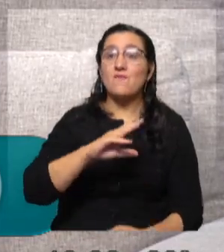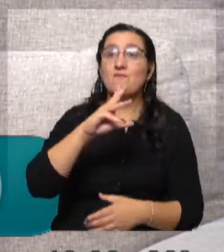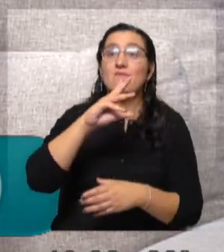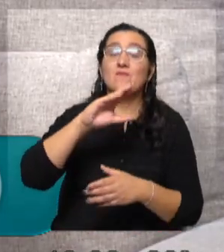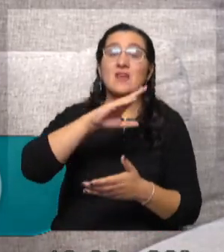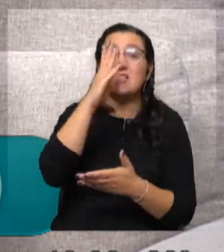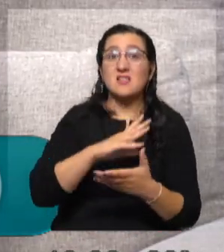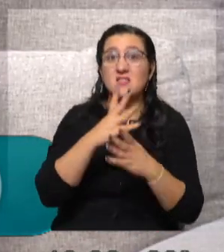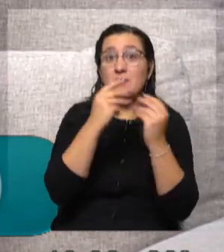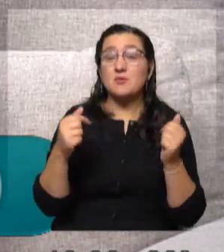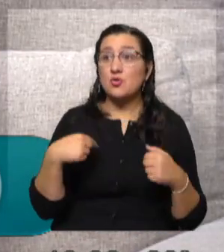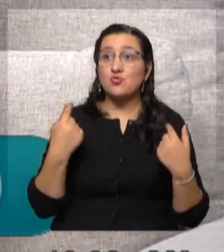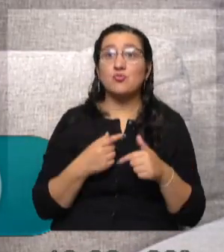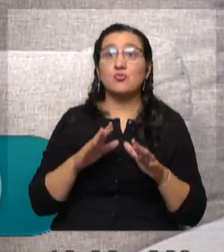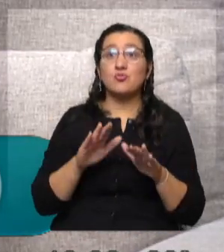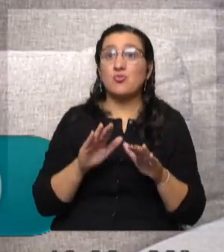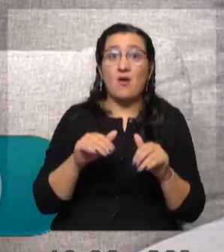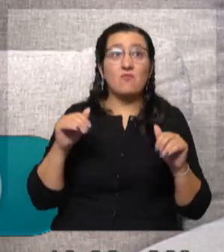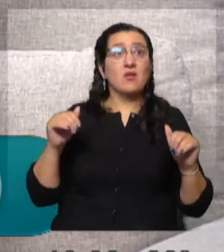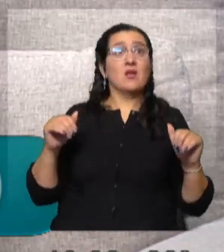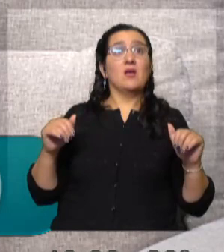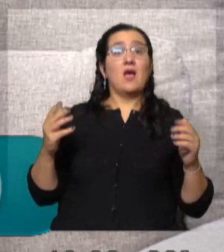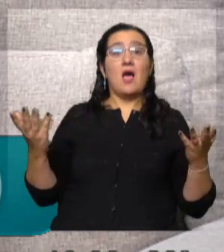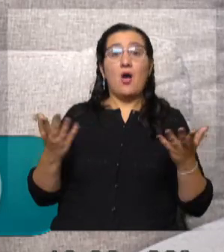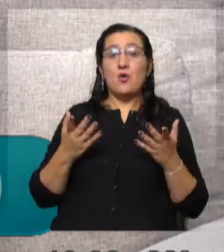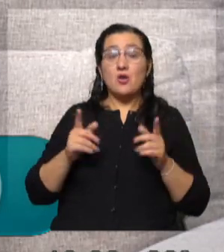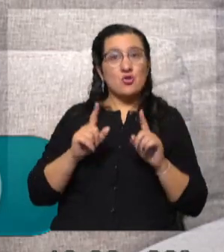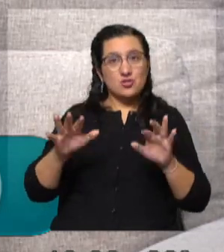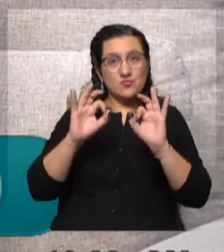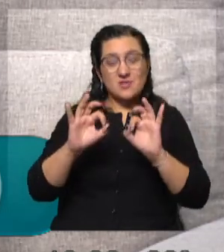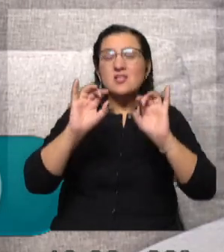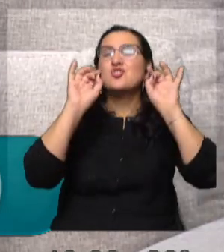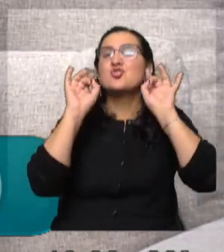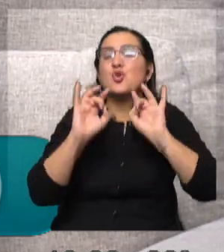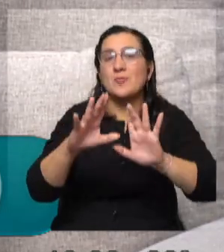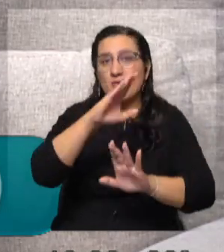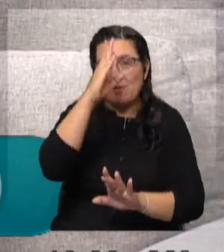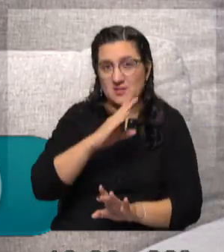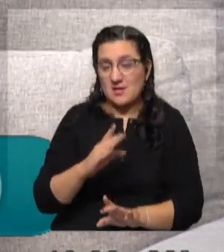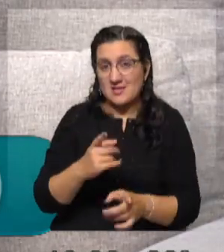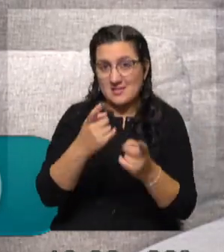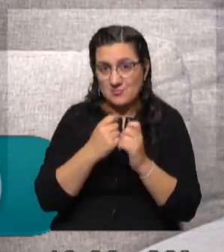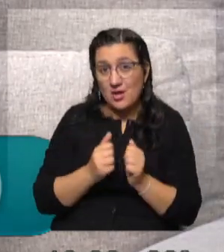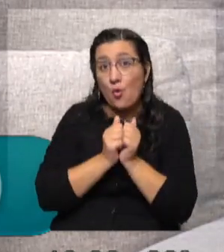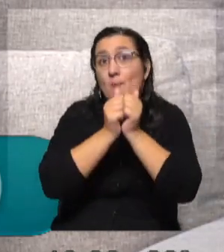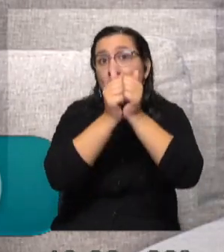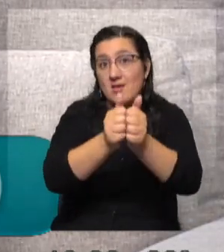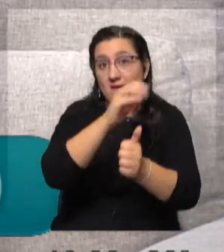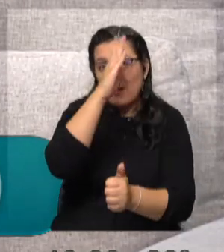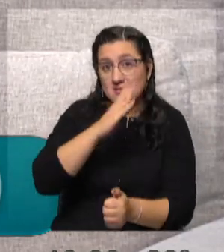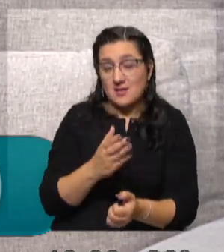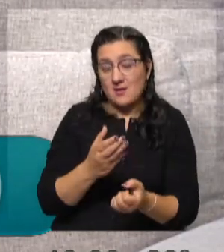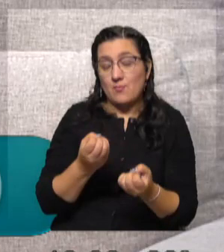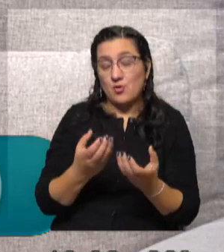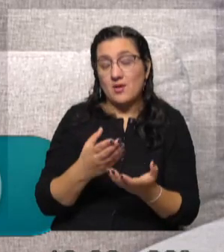con bolsonaro y nos quedamos todos afuera ahora no alcanza solo con Brasil necesitamos acompañar a Brasil Brasil tiene que